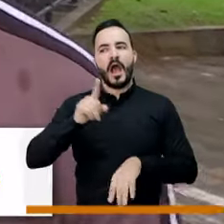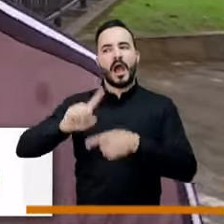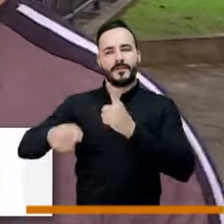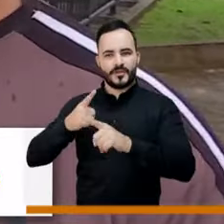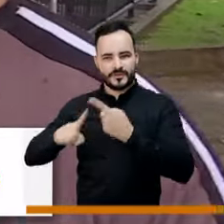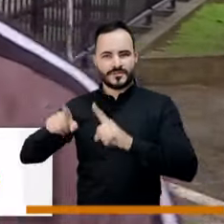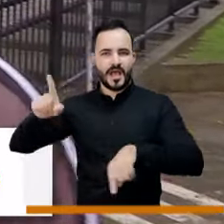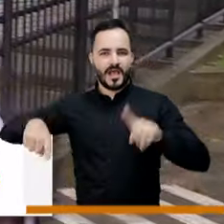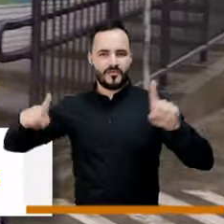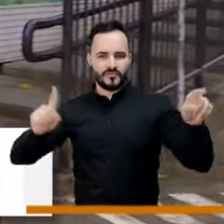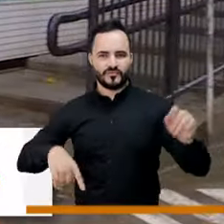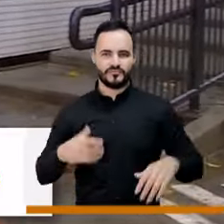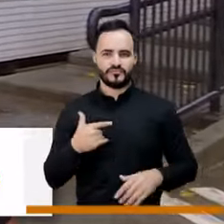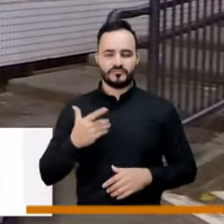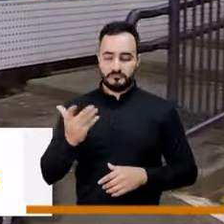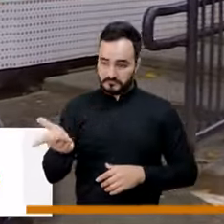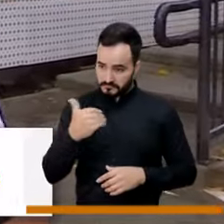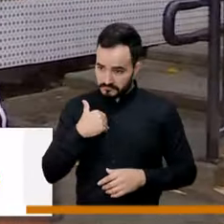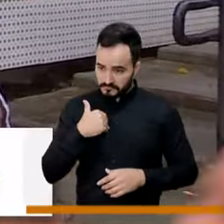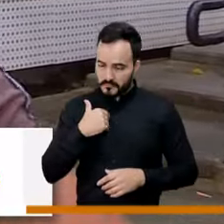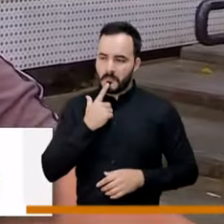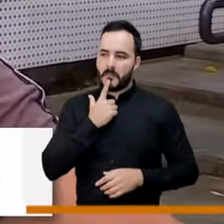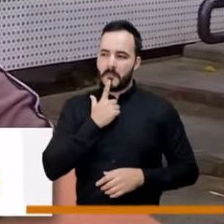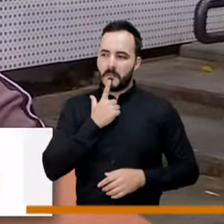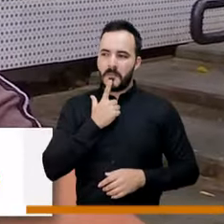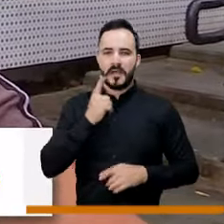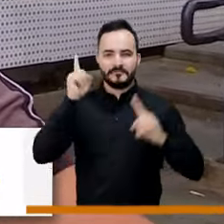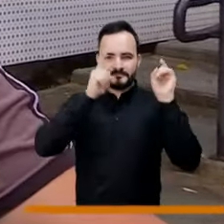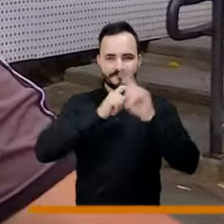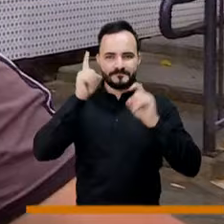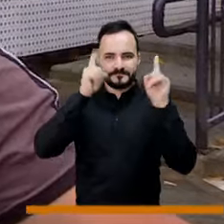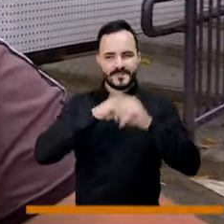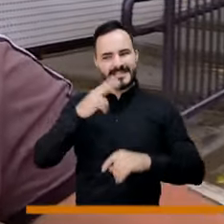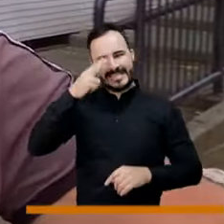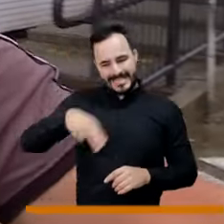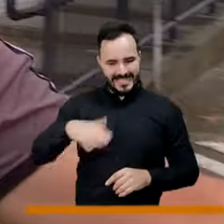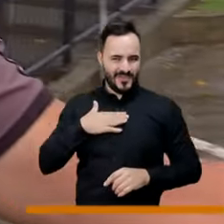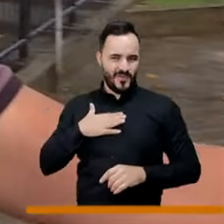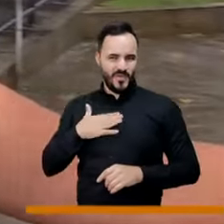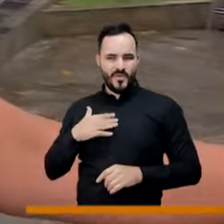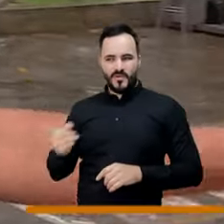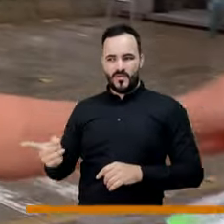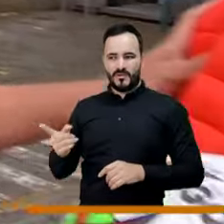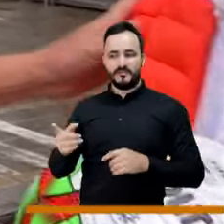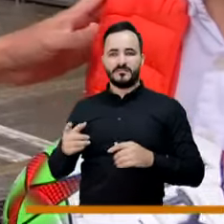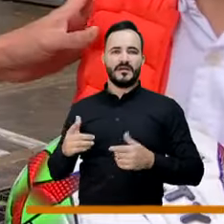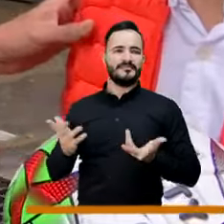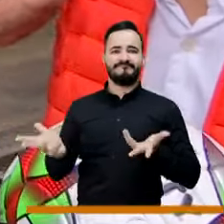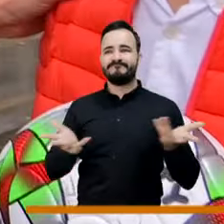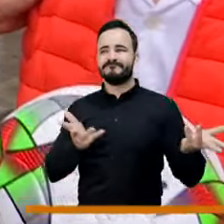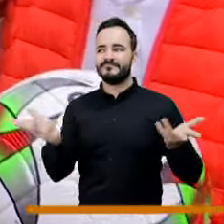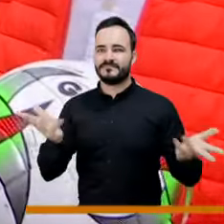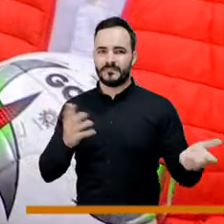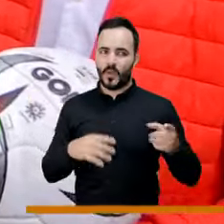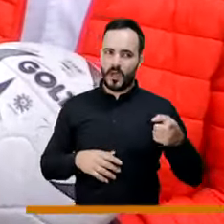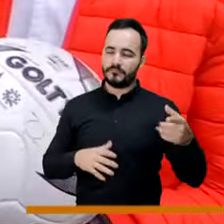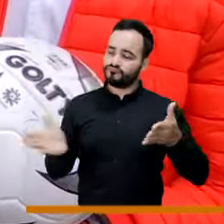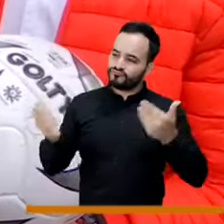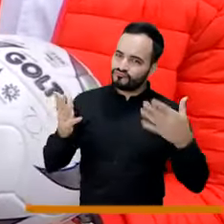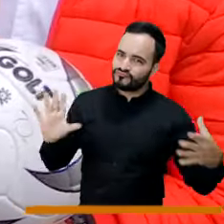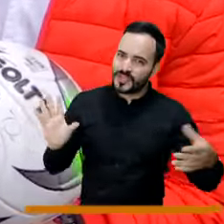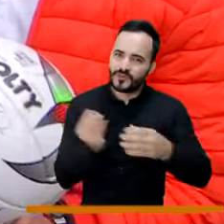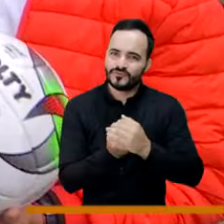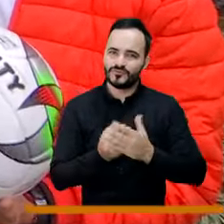me llevaron a que mi hijo perteneciera de una forma incluyente, una forma que nos gustó mucho porque